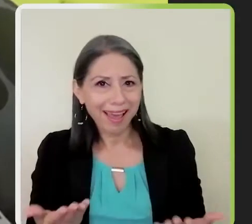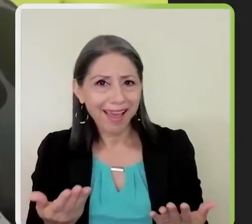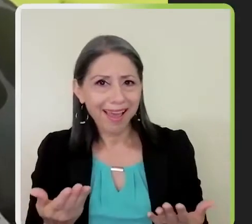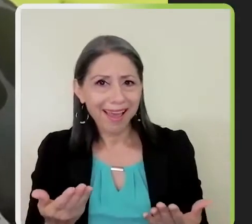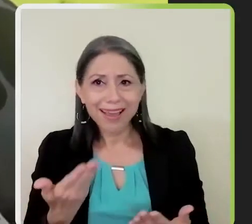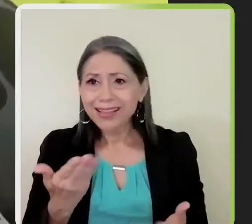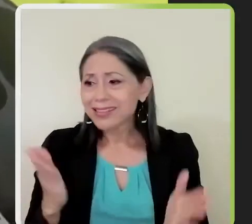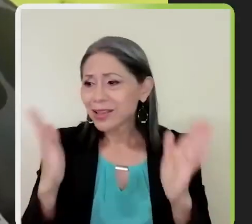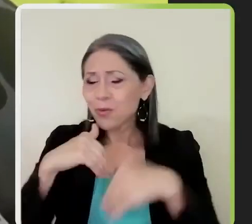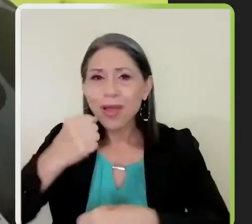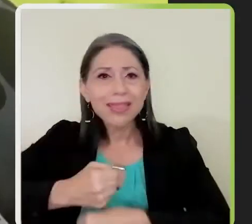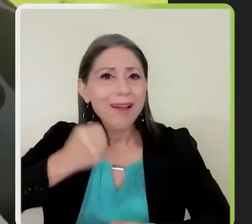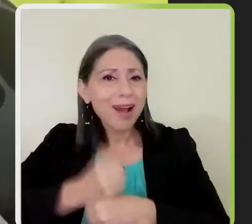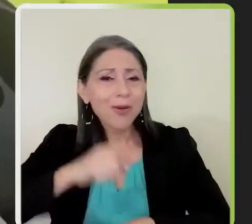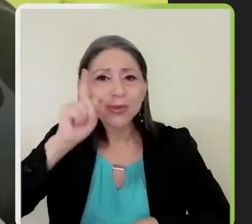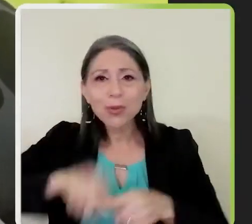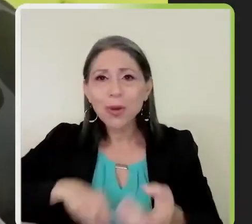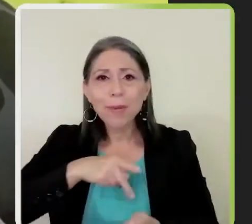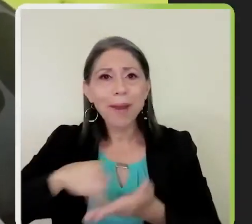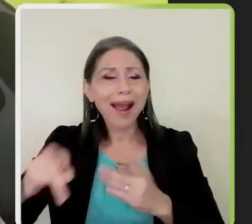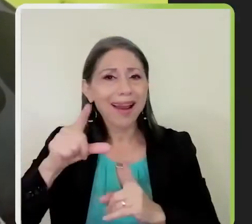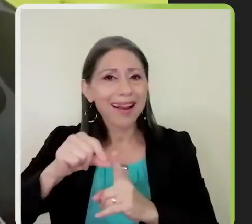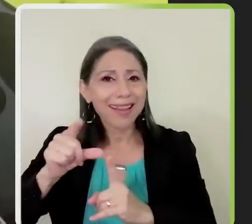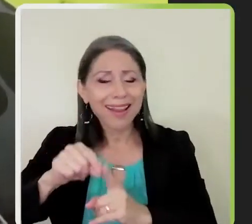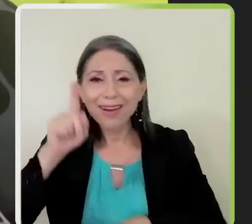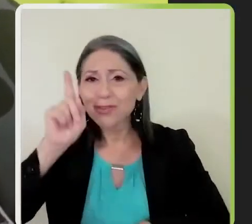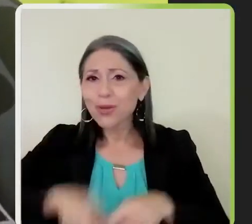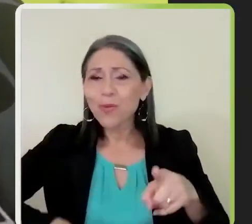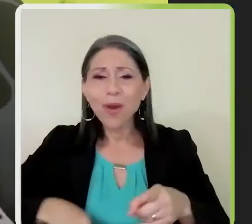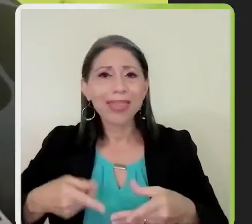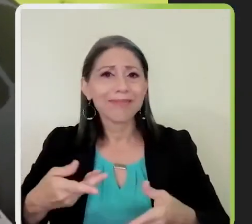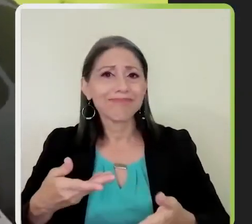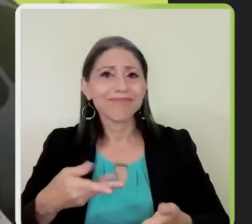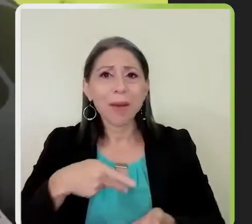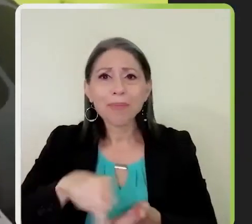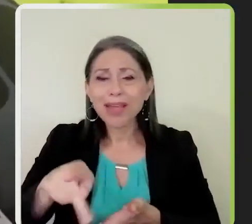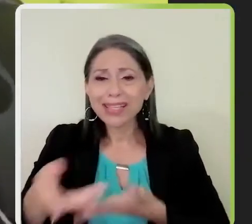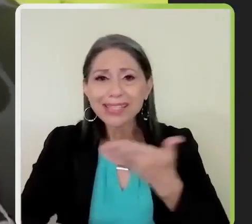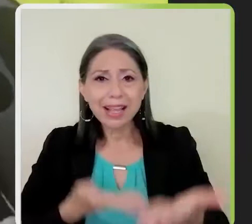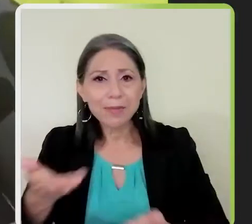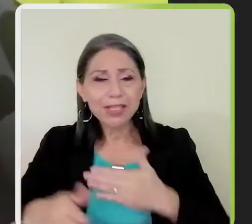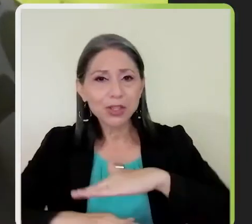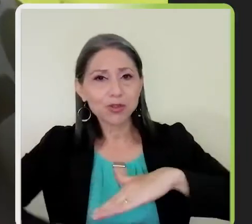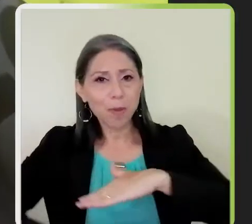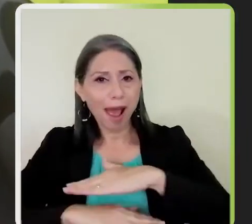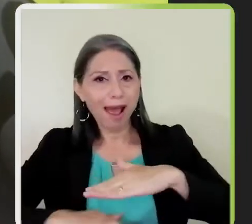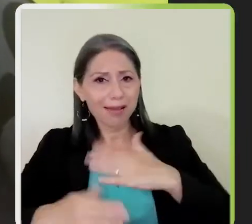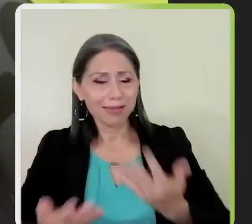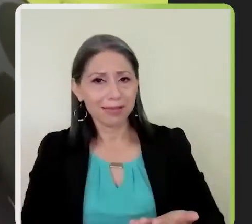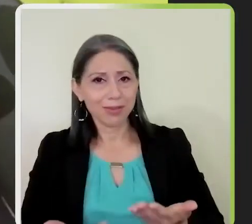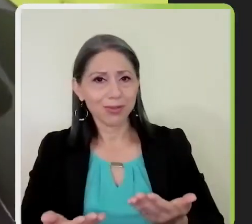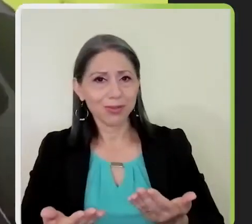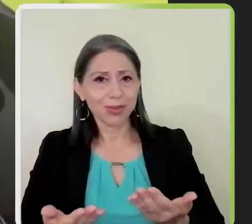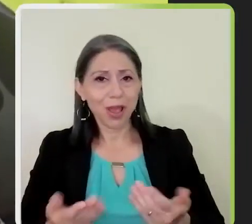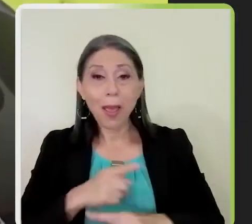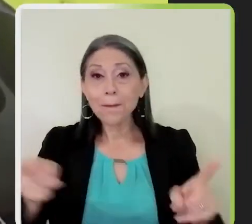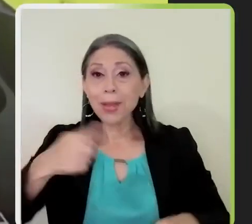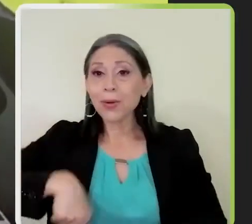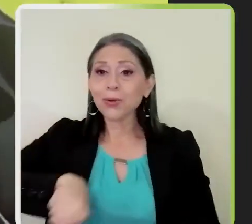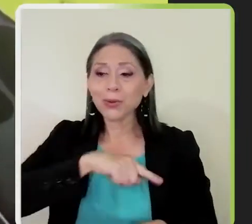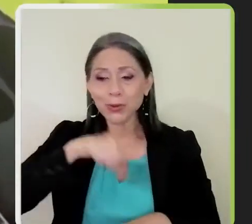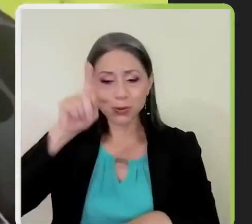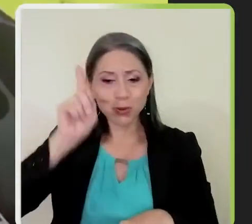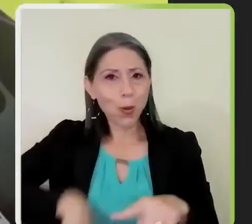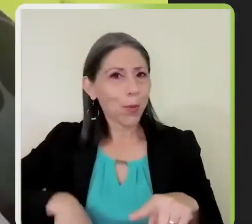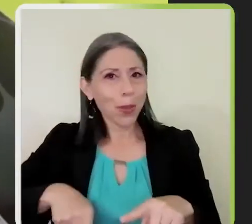pagar un alquiler, los servicios básicos, pero nosotros no podríamos, ni